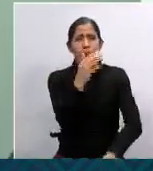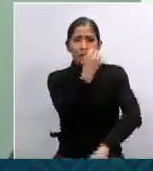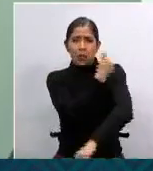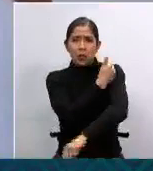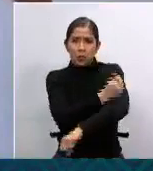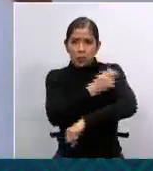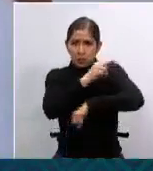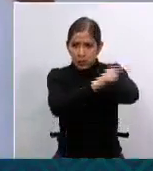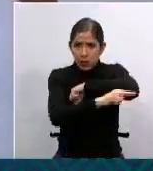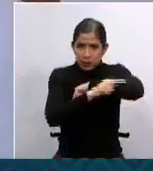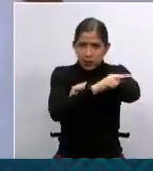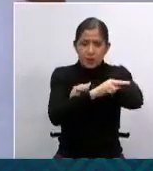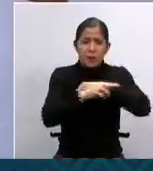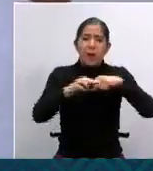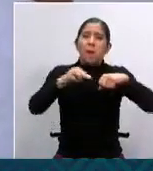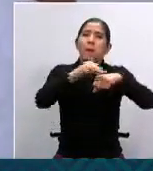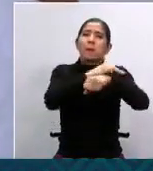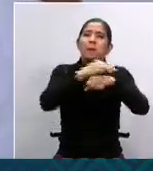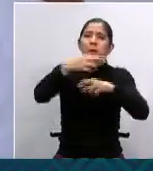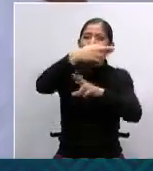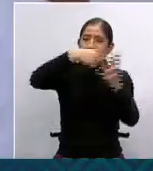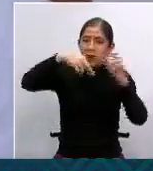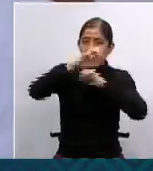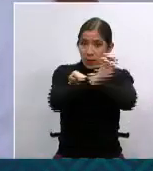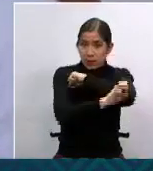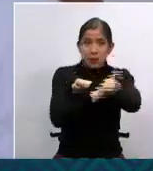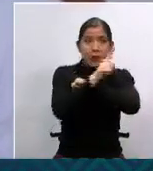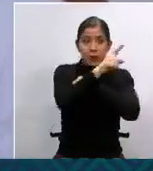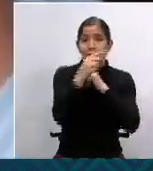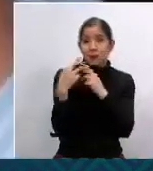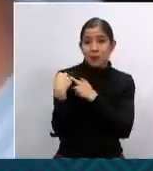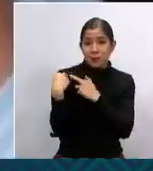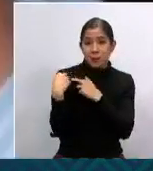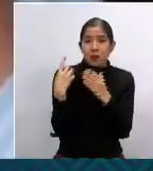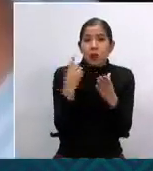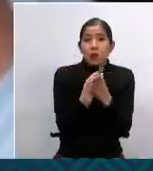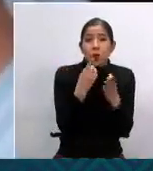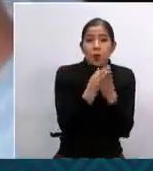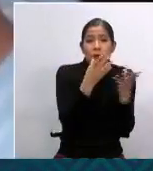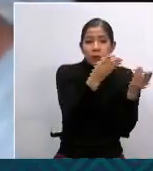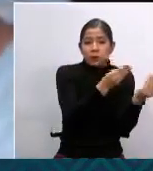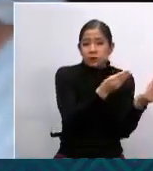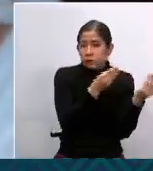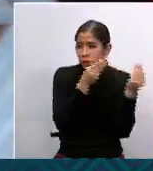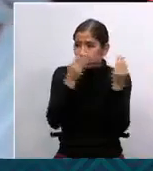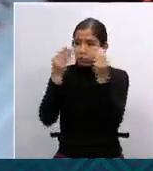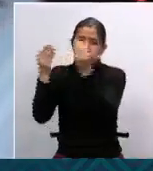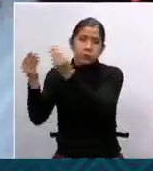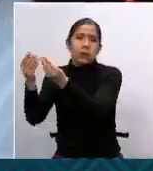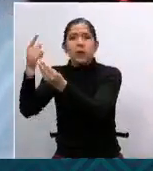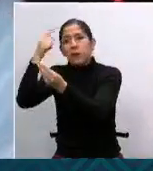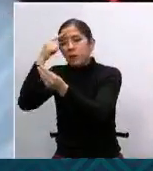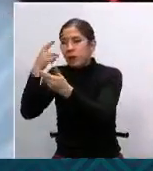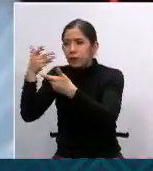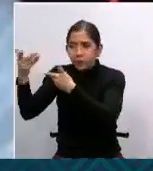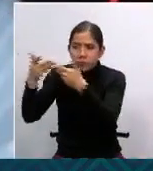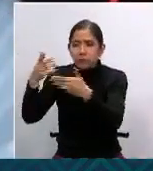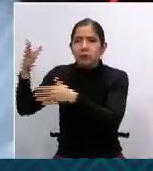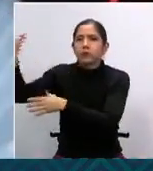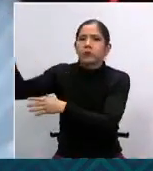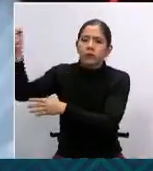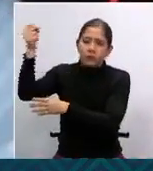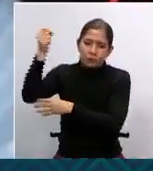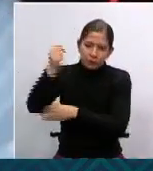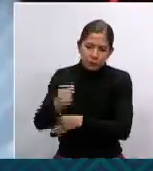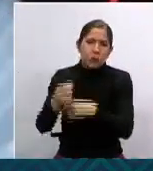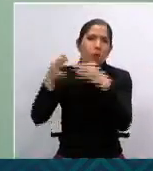el Ministerio de Relaciones Exteriores, quien está a cargo justamente de poder hacer el trámite correspondiente para consolidar la